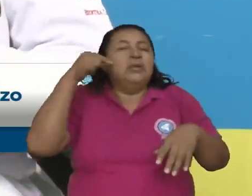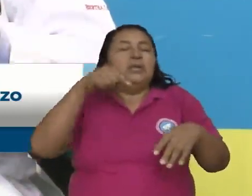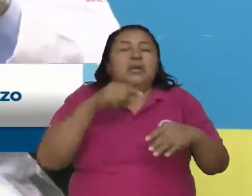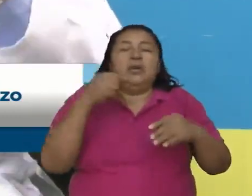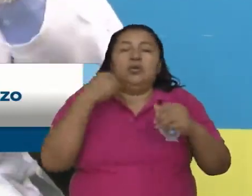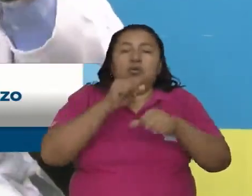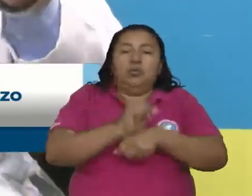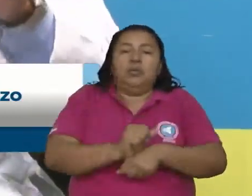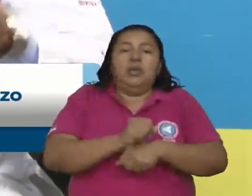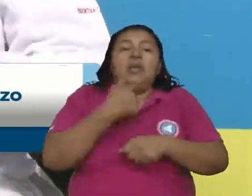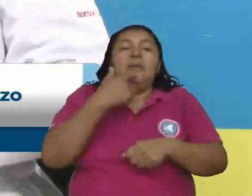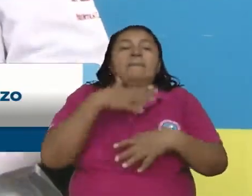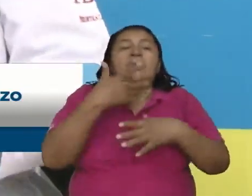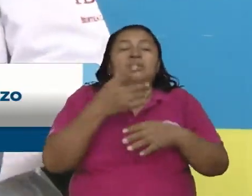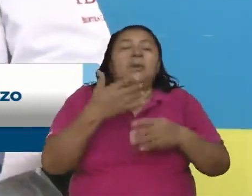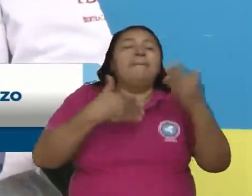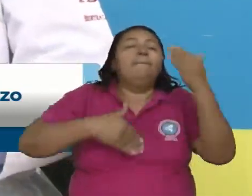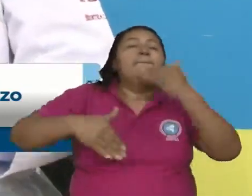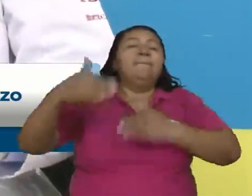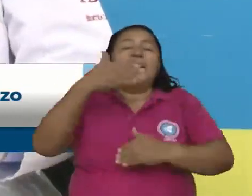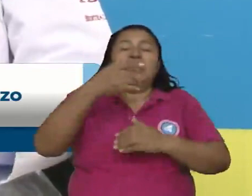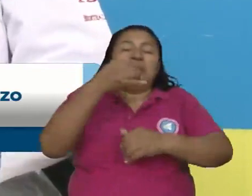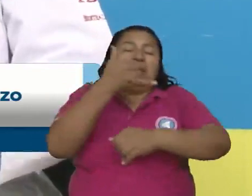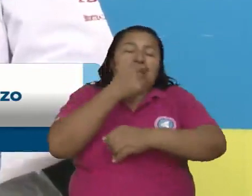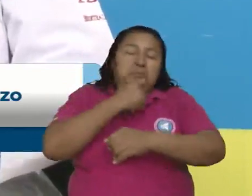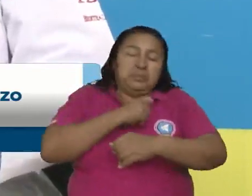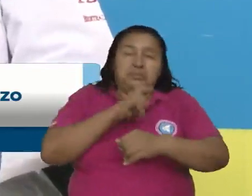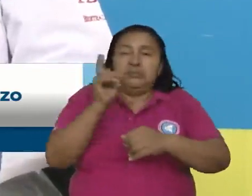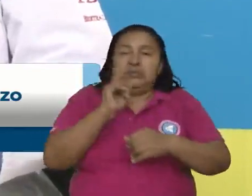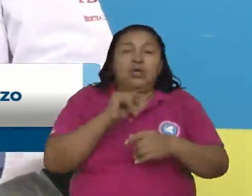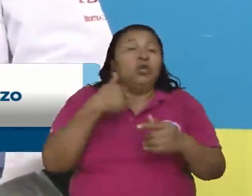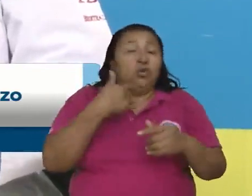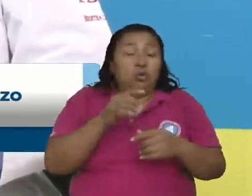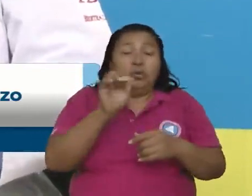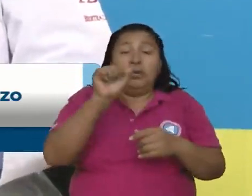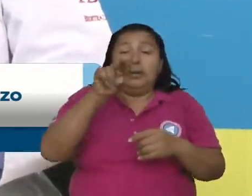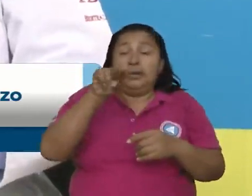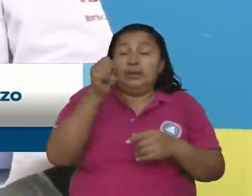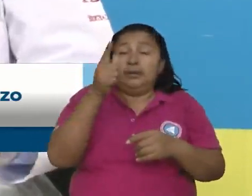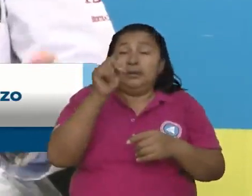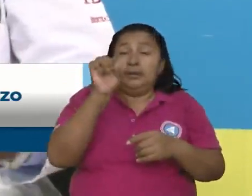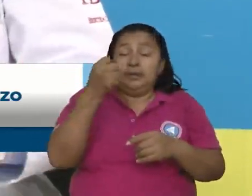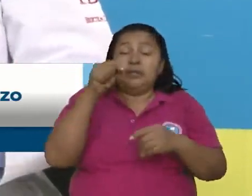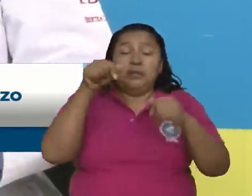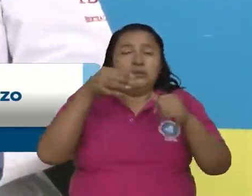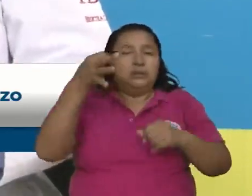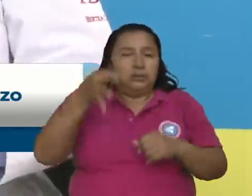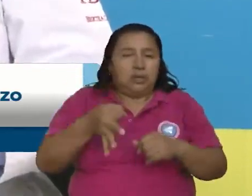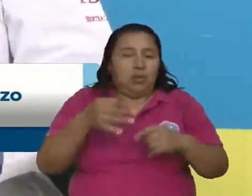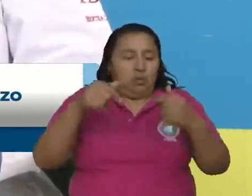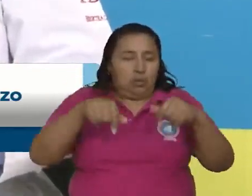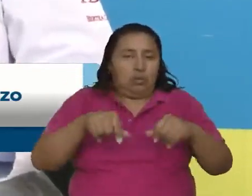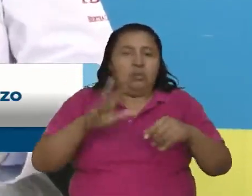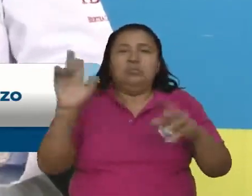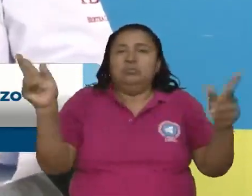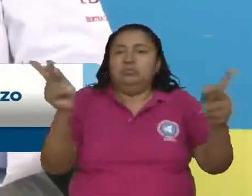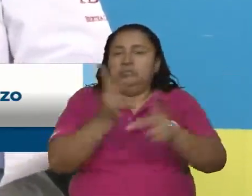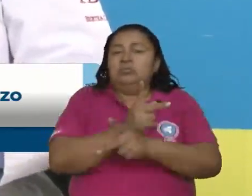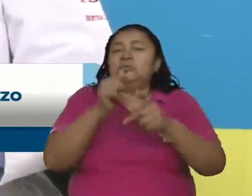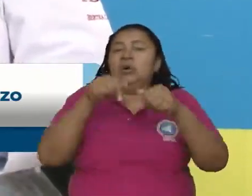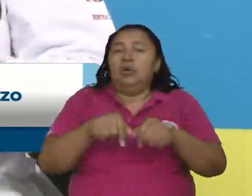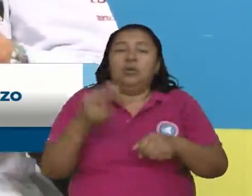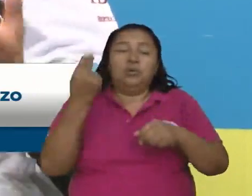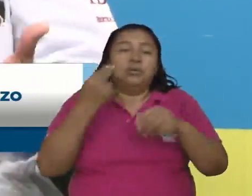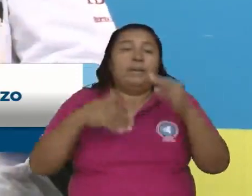de que le pasó la dosis de anestesia. Y no, la anestesia es bien segura en este país, en todo el país del mundo. Ahora los fármacos son más